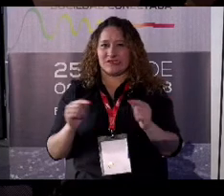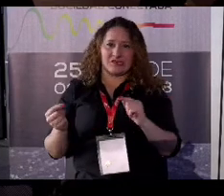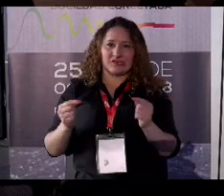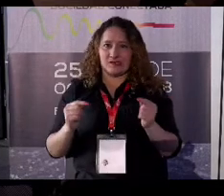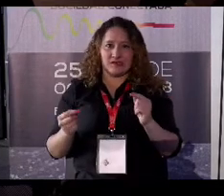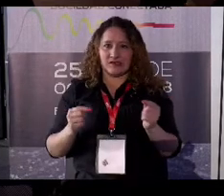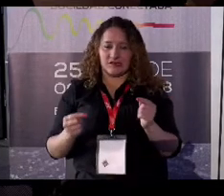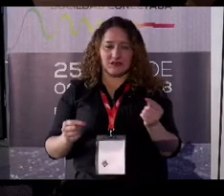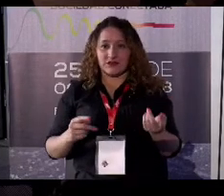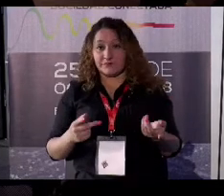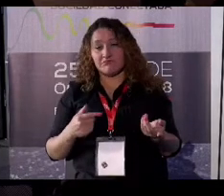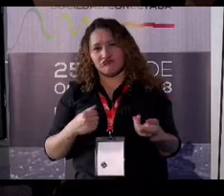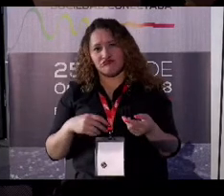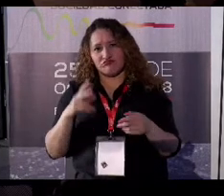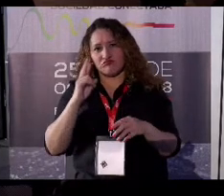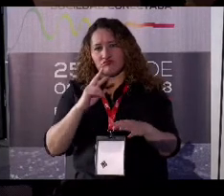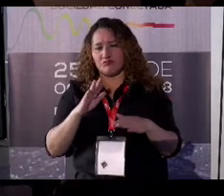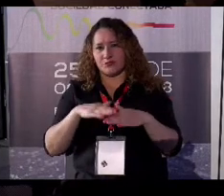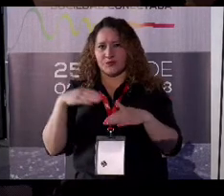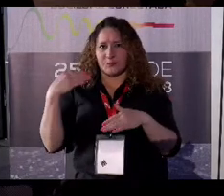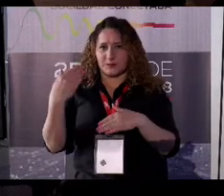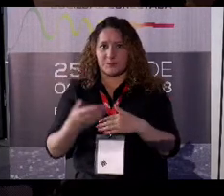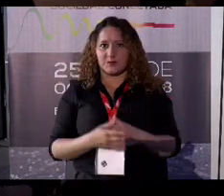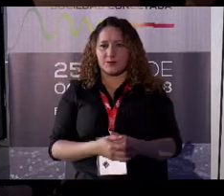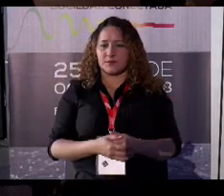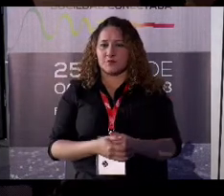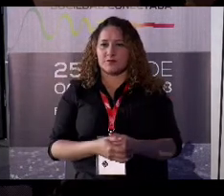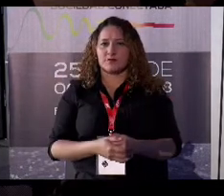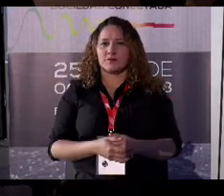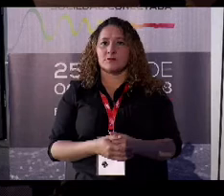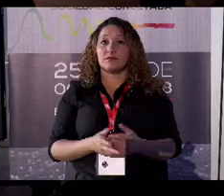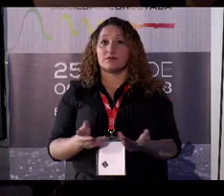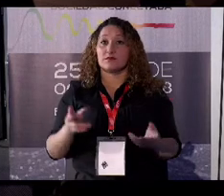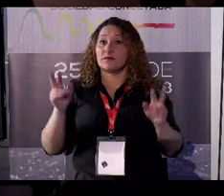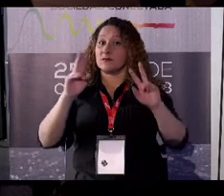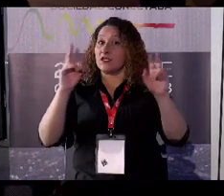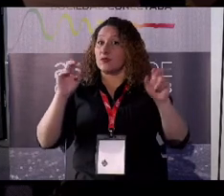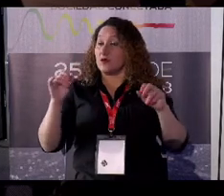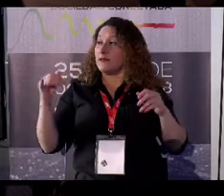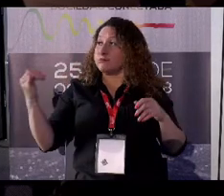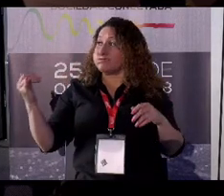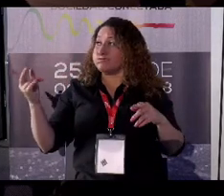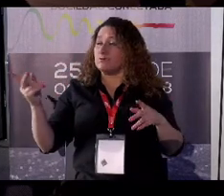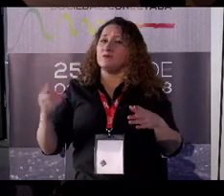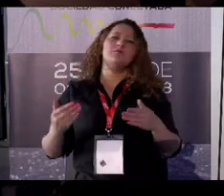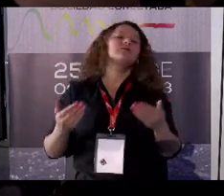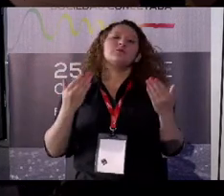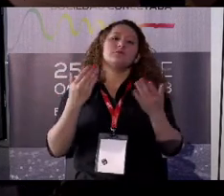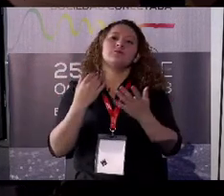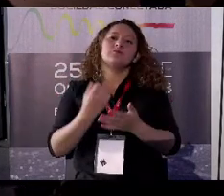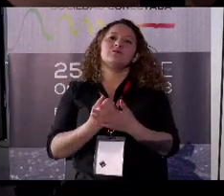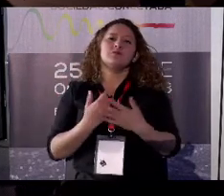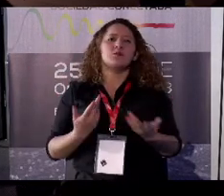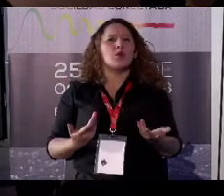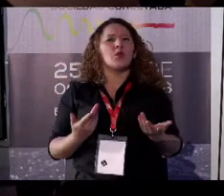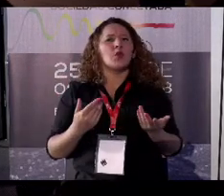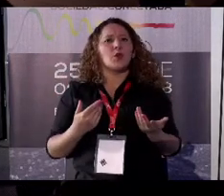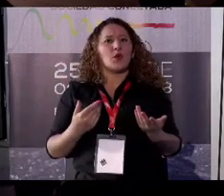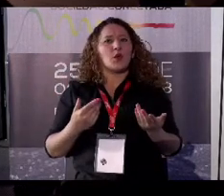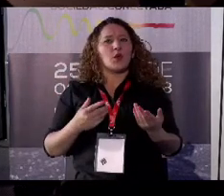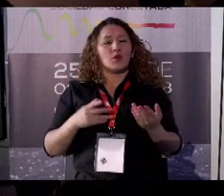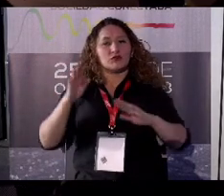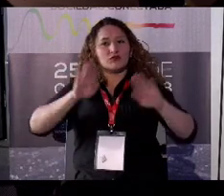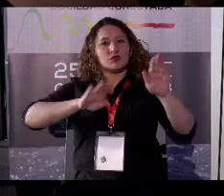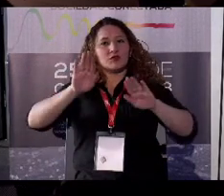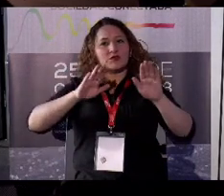las voy a mirar más adelante. Esta teoría entonces nos ha ayudado a mirar subastas canadienses